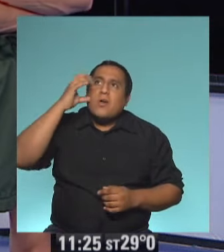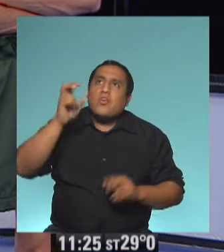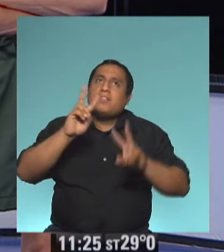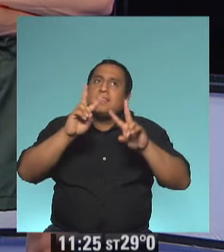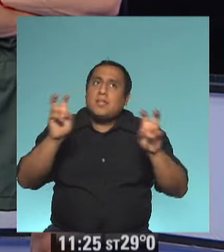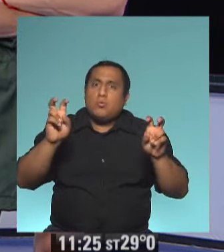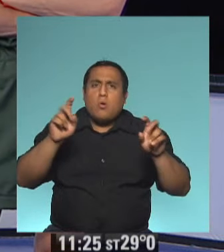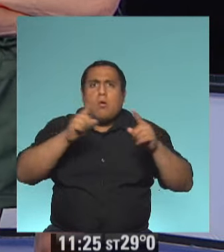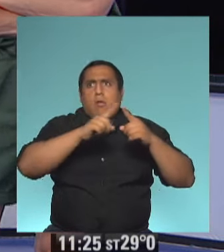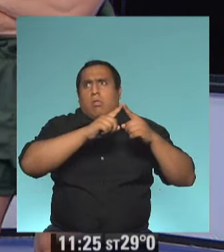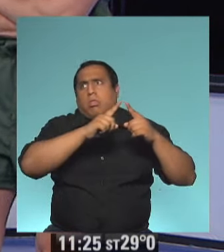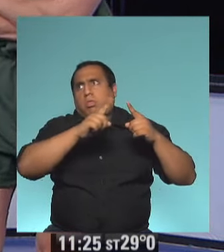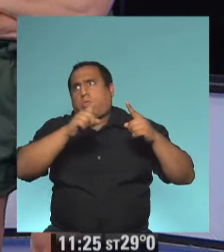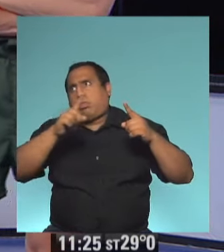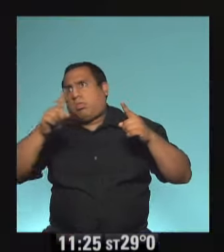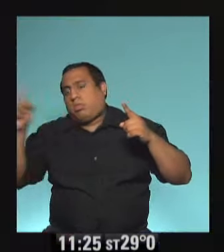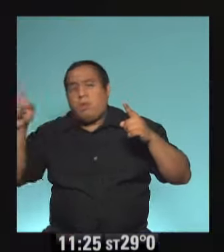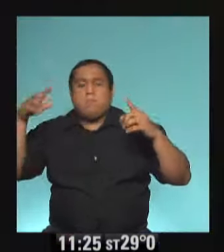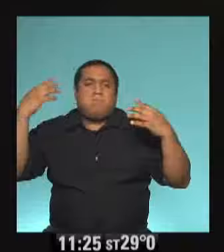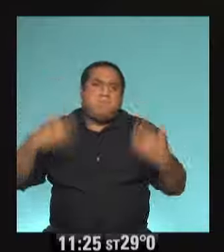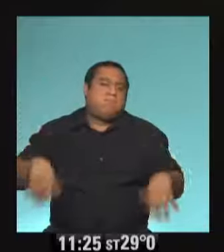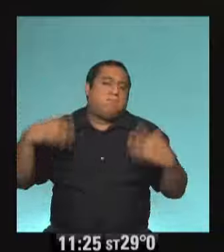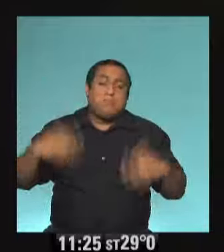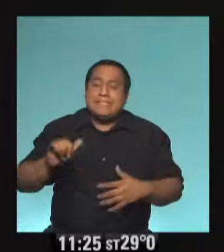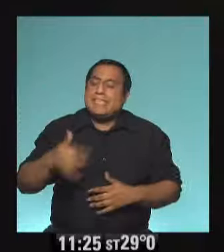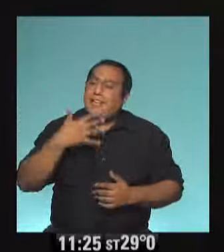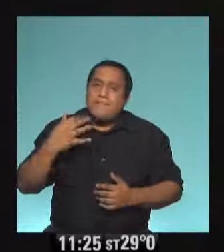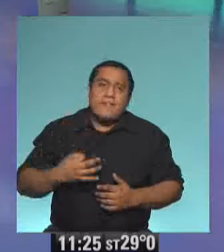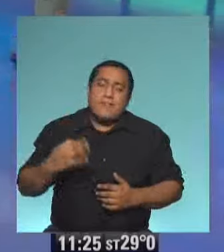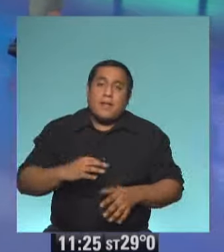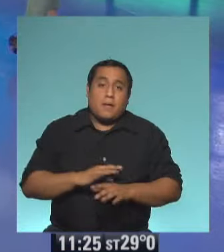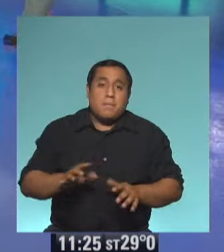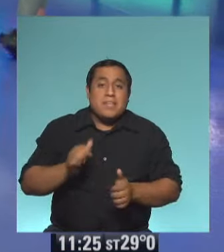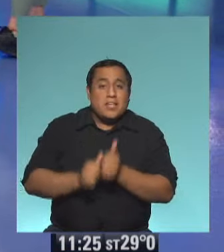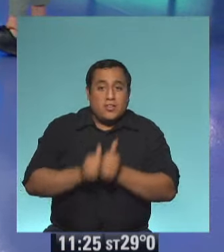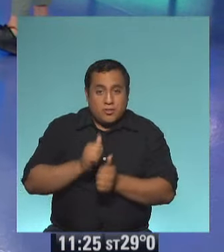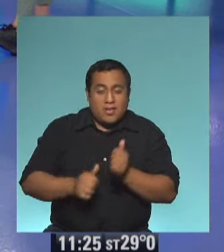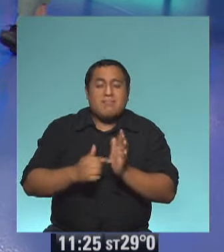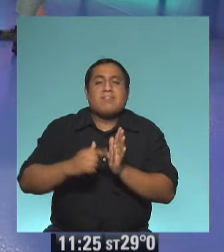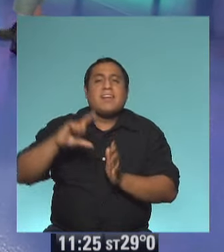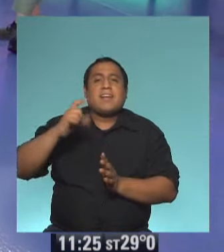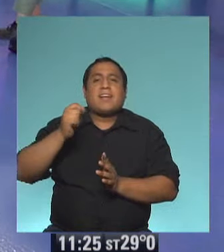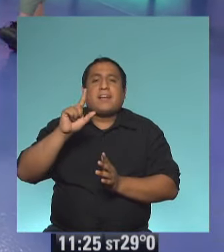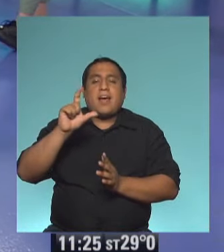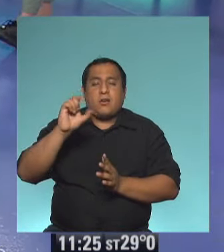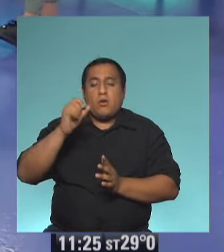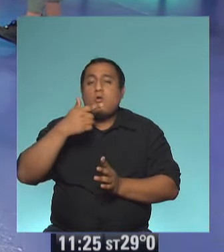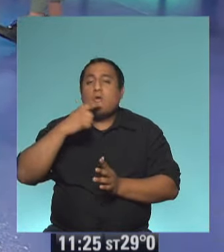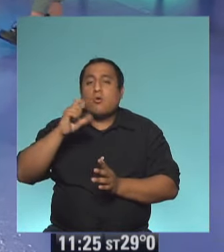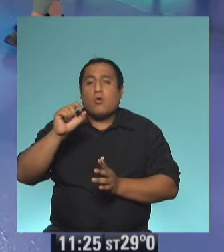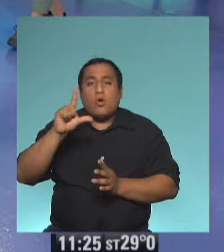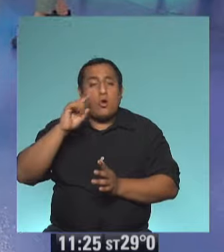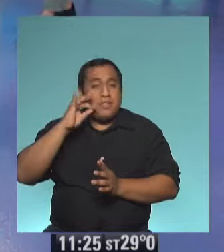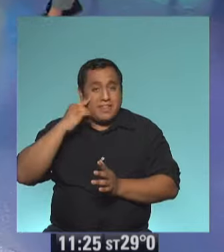capítulos. Larguísimos. Muy largos. Eran muy largos los capítulos, es verdad. Y esta historia de Carlo Collodi, que hace muchos, muchos años que la